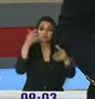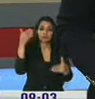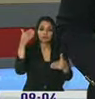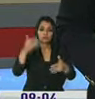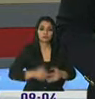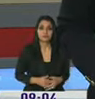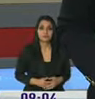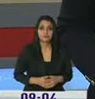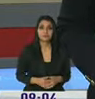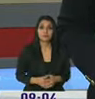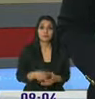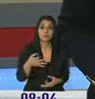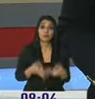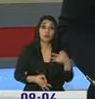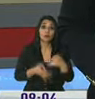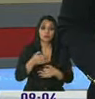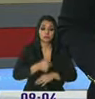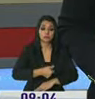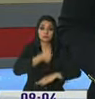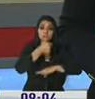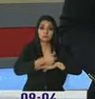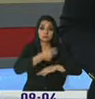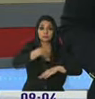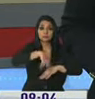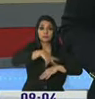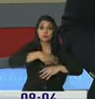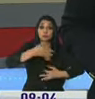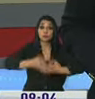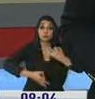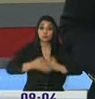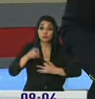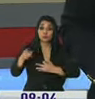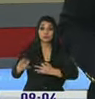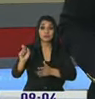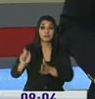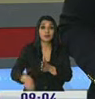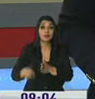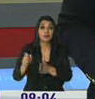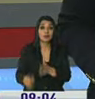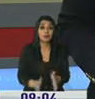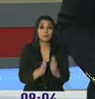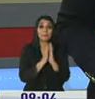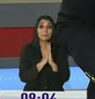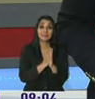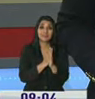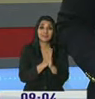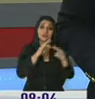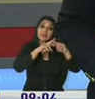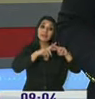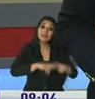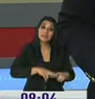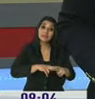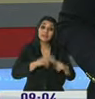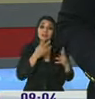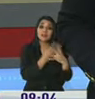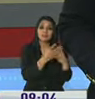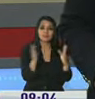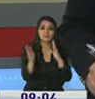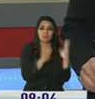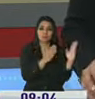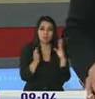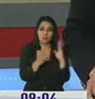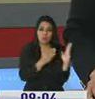les contamos que los jueces de la Corte Nacional de Justicia negaron el pedido de habeas corpus solicitado por el abogado del vicepresidente Glass, por